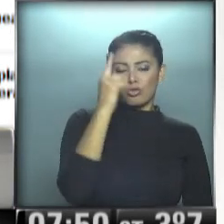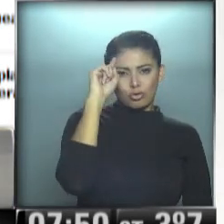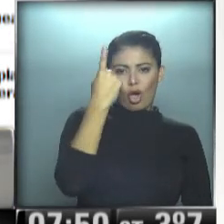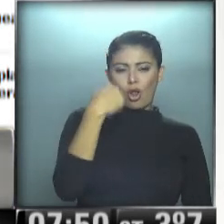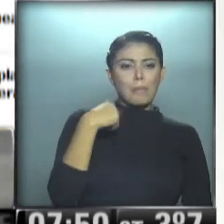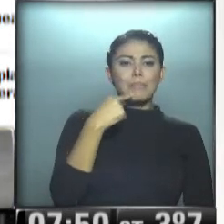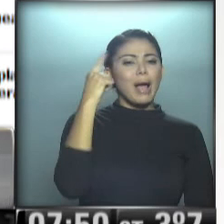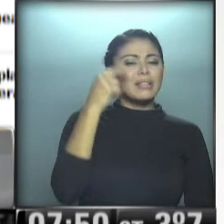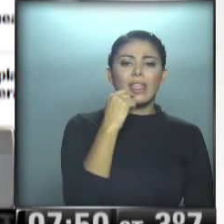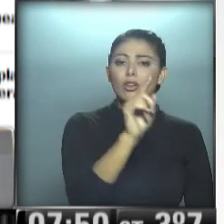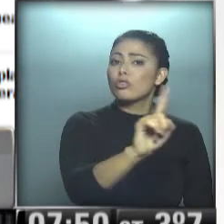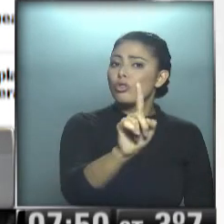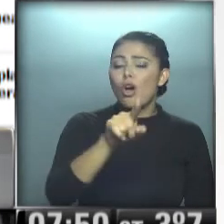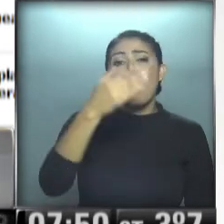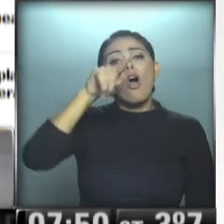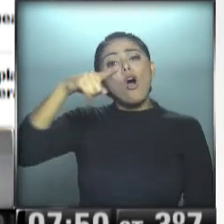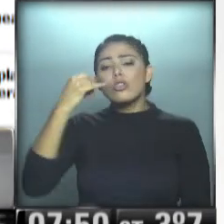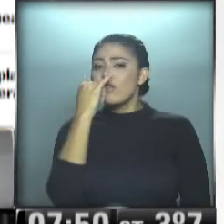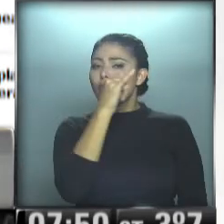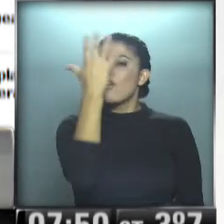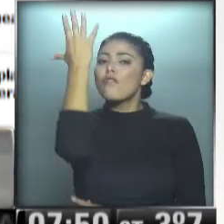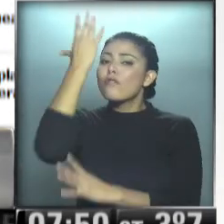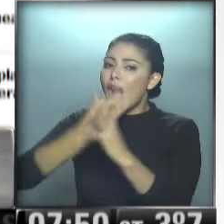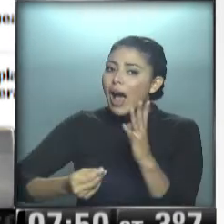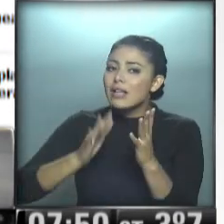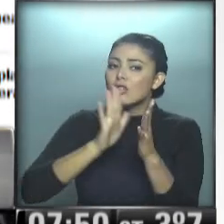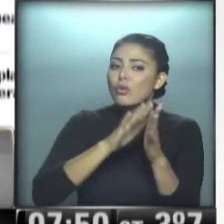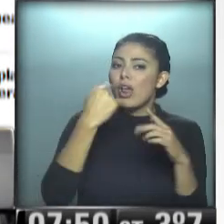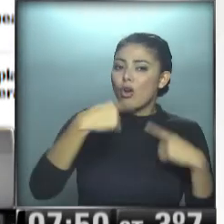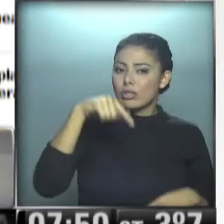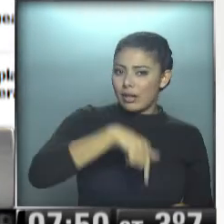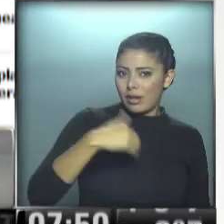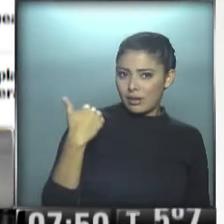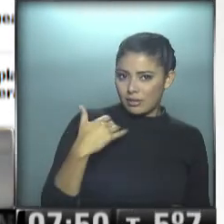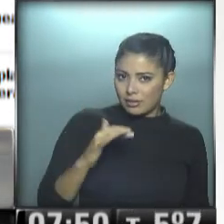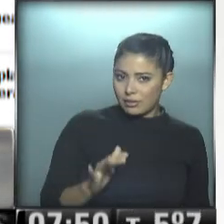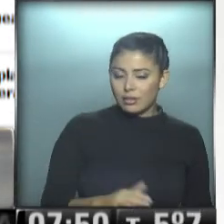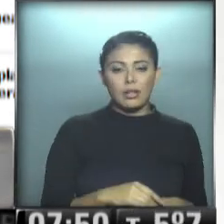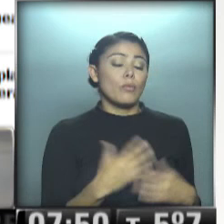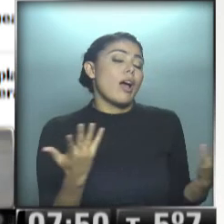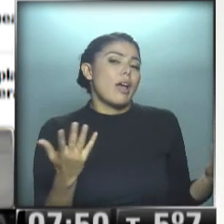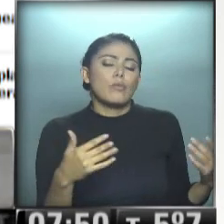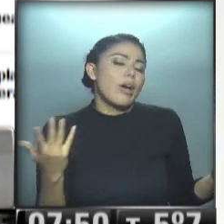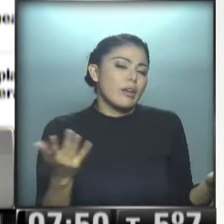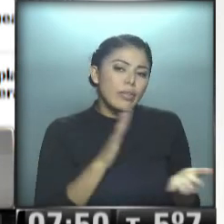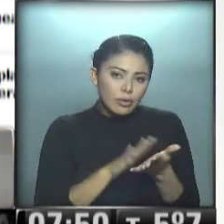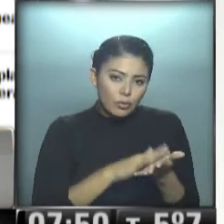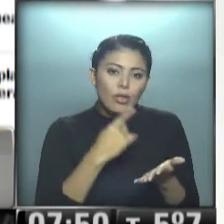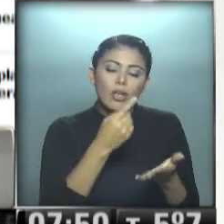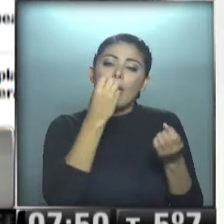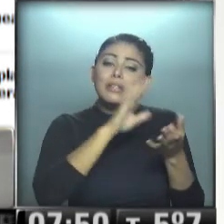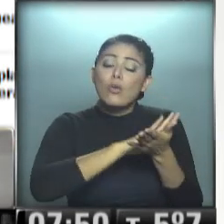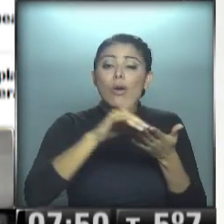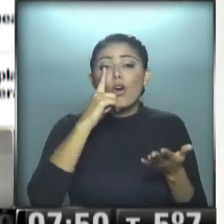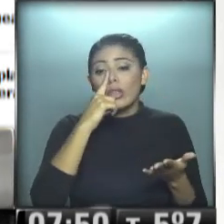ocurrió decir esto, alguien le dio a usted una información equivocada entonces de lo que ahí estaba pasando. Bueno, vuelvo a decir, comenzamos un nuevo